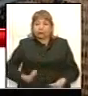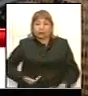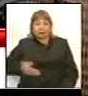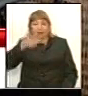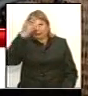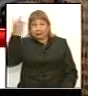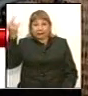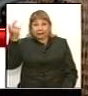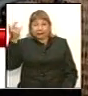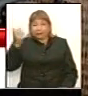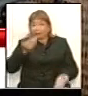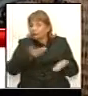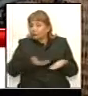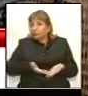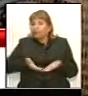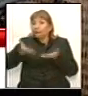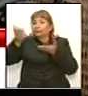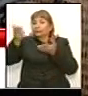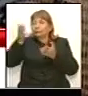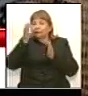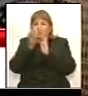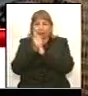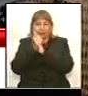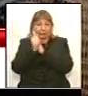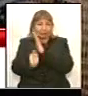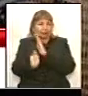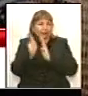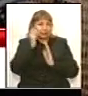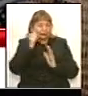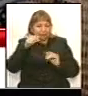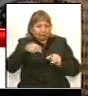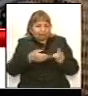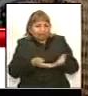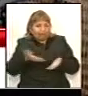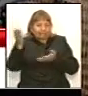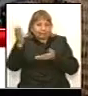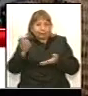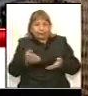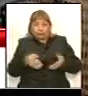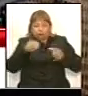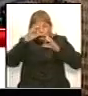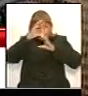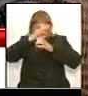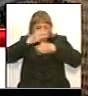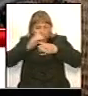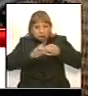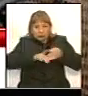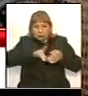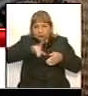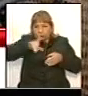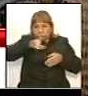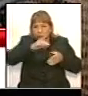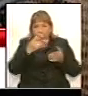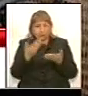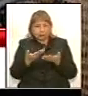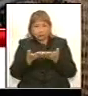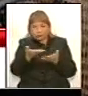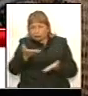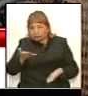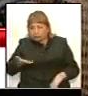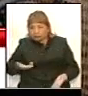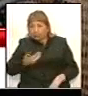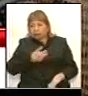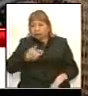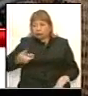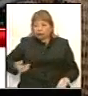se están llevando a los talentos que hay en el país. Astrónomos son llevados a invitación del presidente